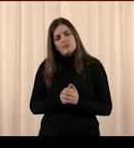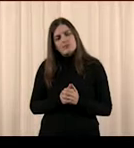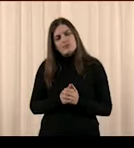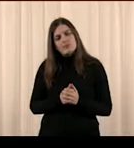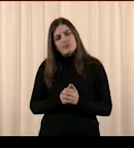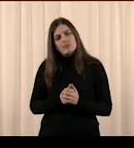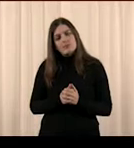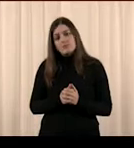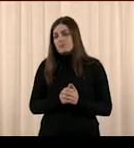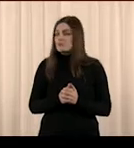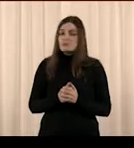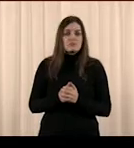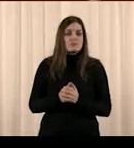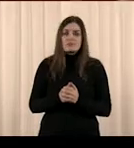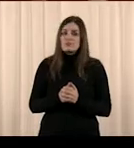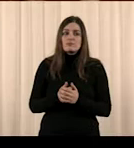Cuando la